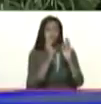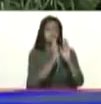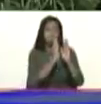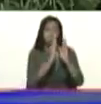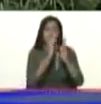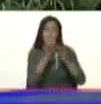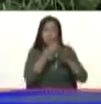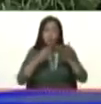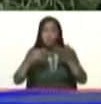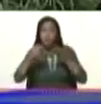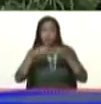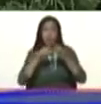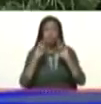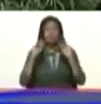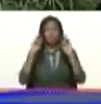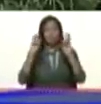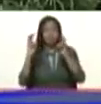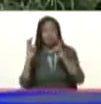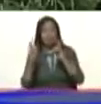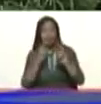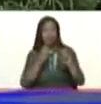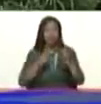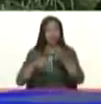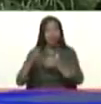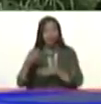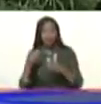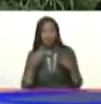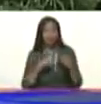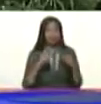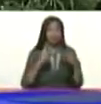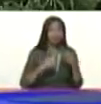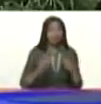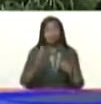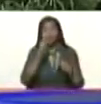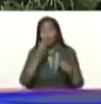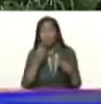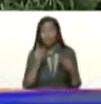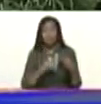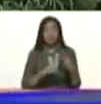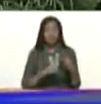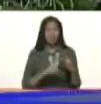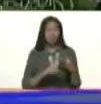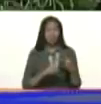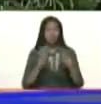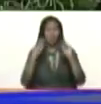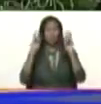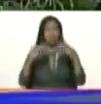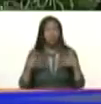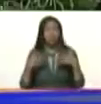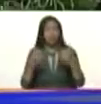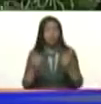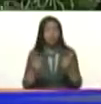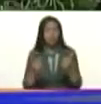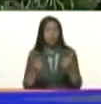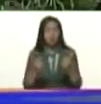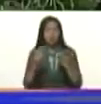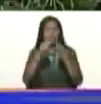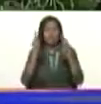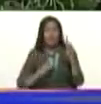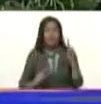de temas comerciales, alimentarios, de temas de salud,